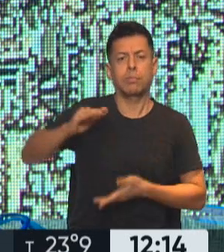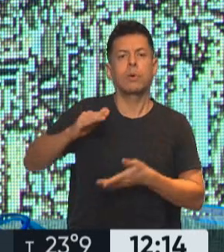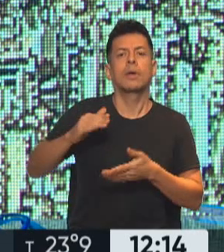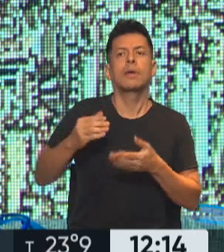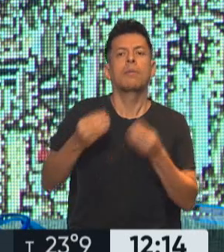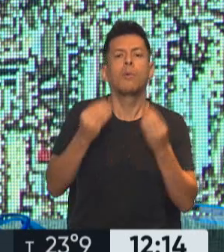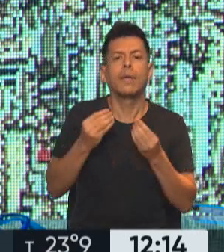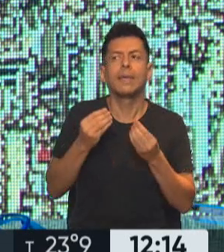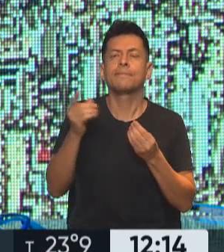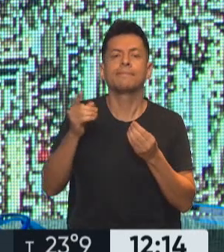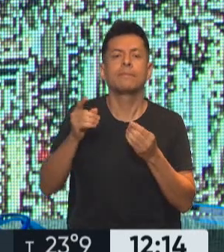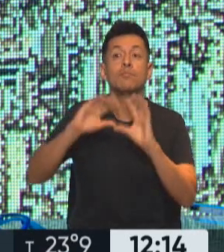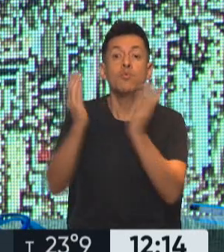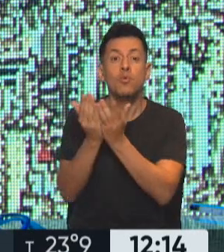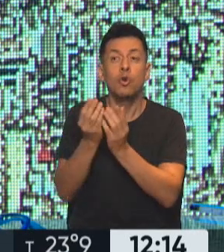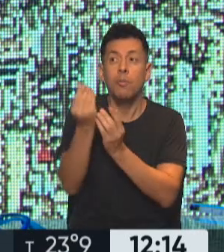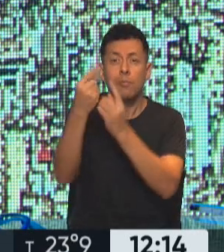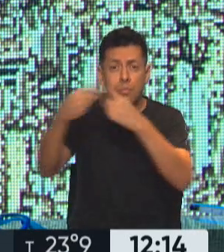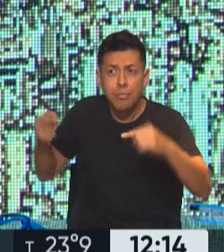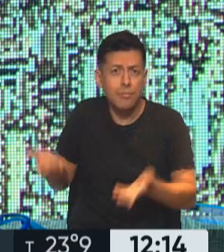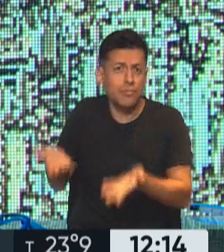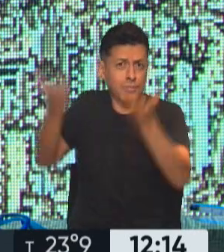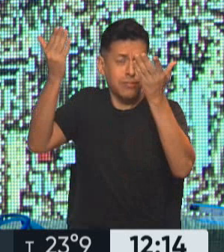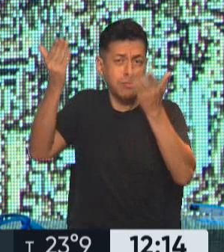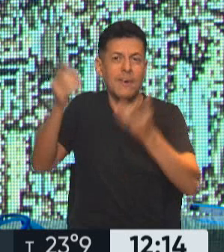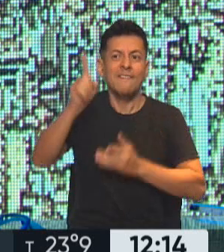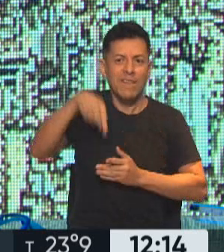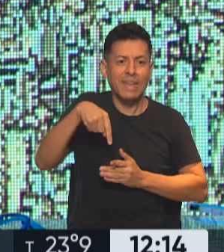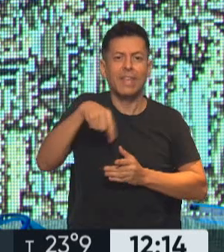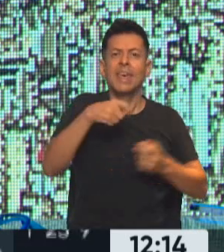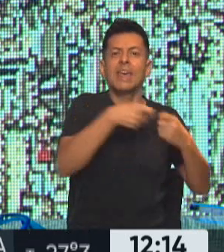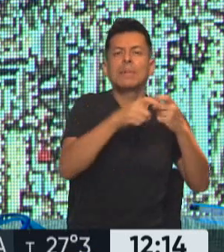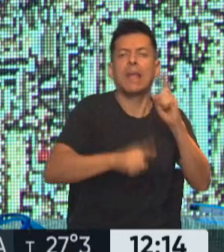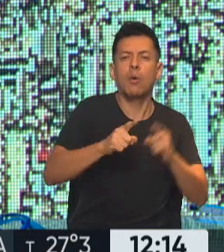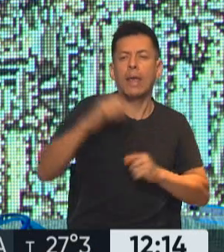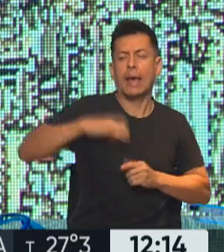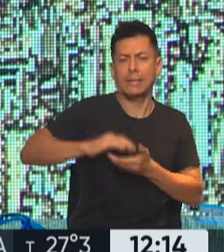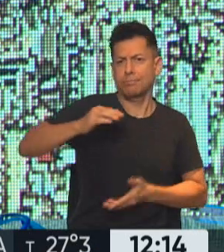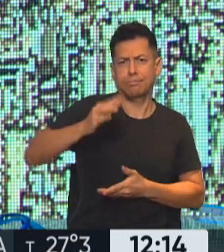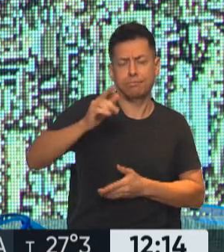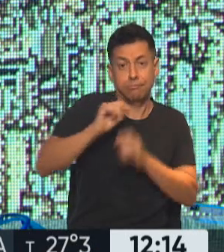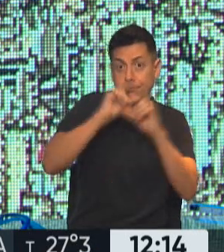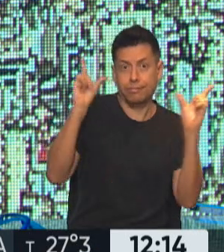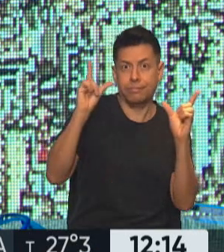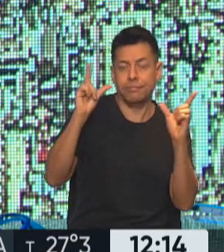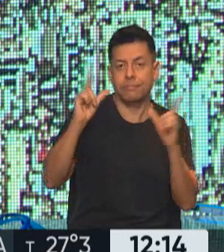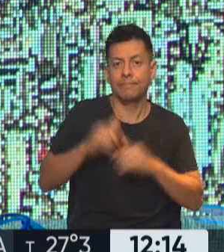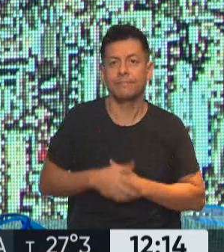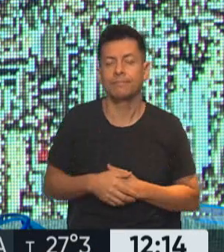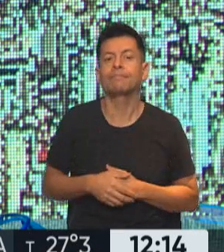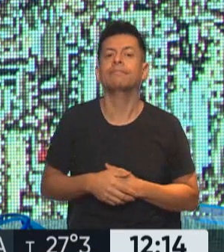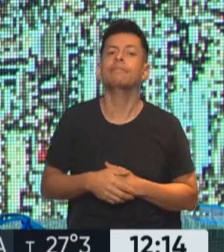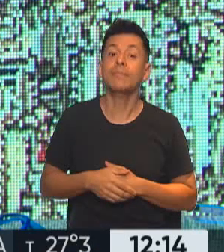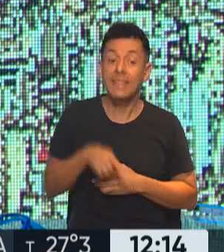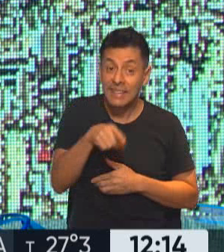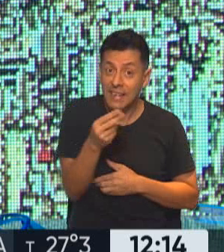internacionales, que ha provocado para algunas empresas, sobre todo empresas grandes, un ingreso adicional, un aumento de sus ganancias, sobre